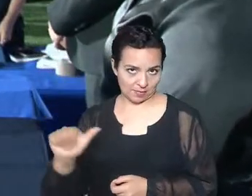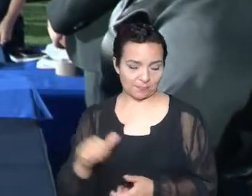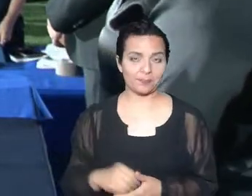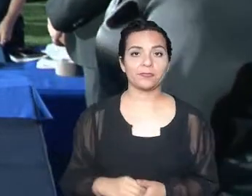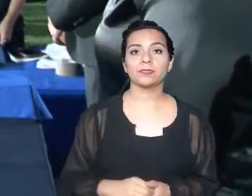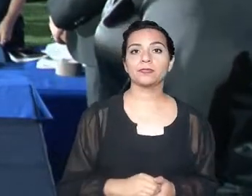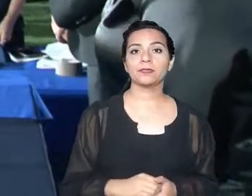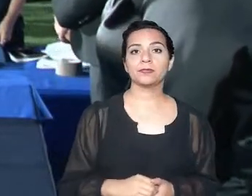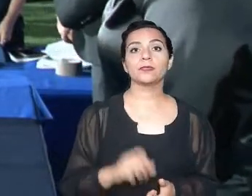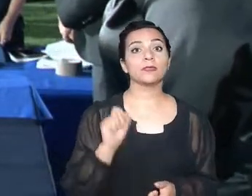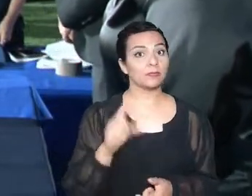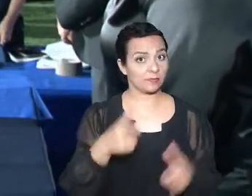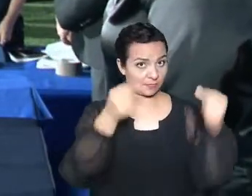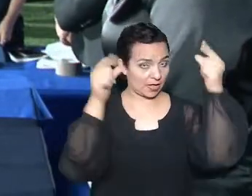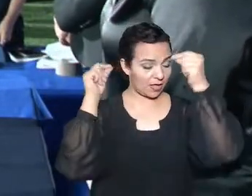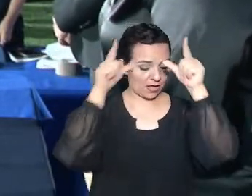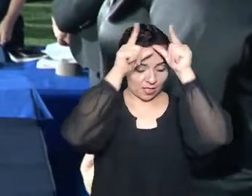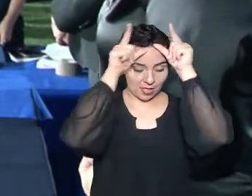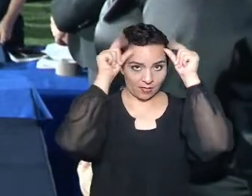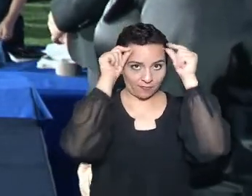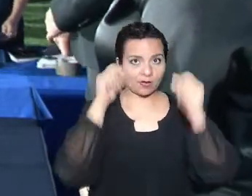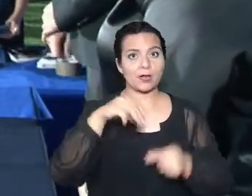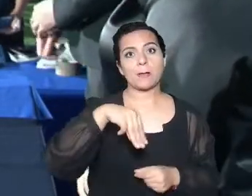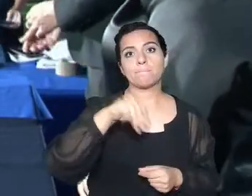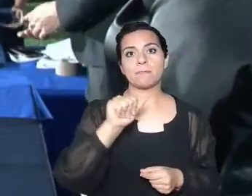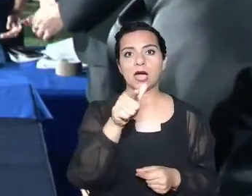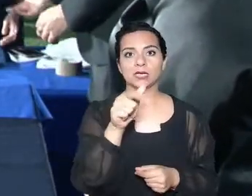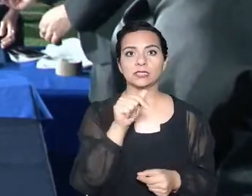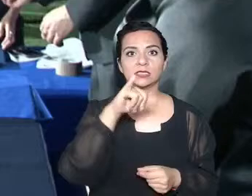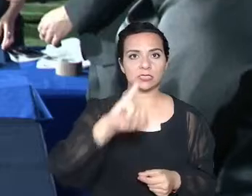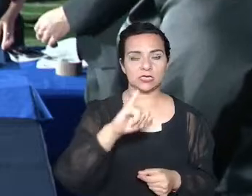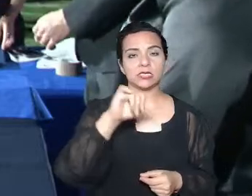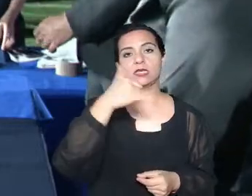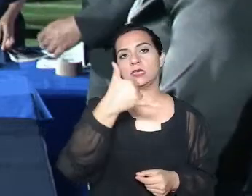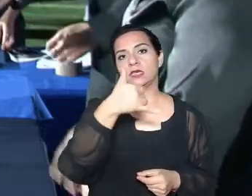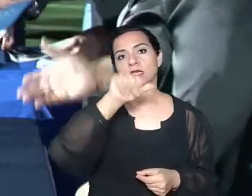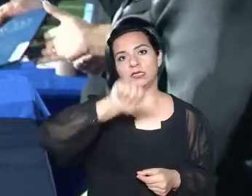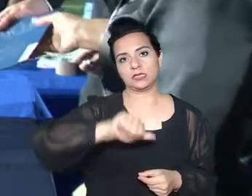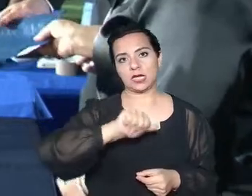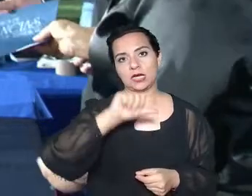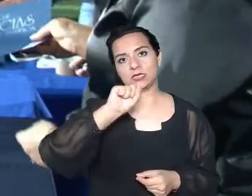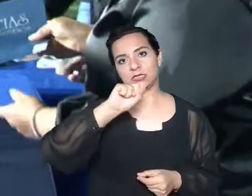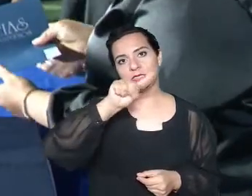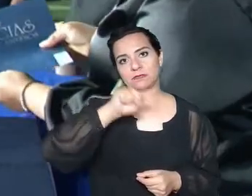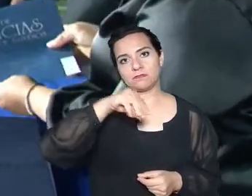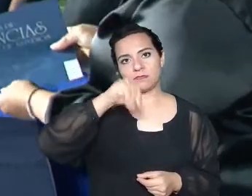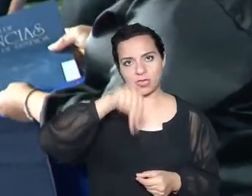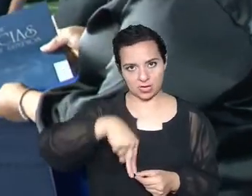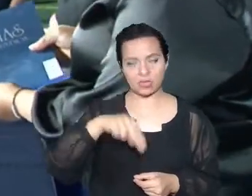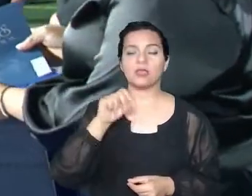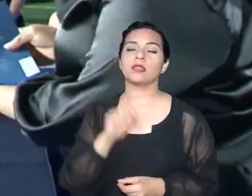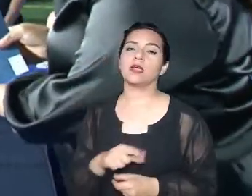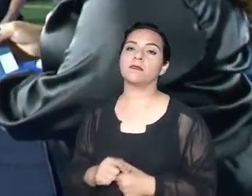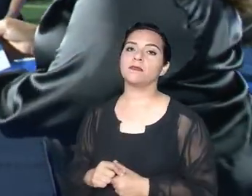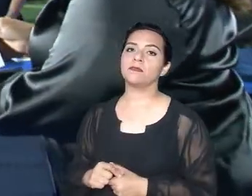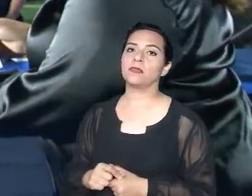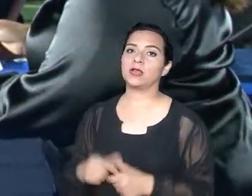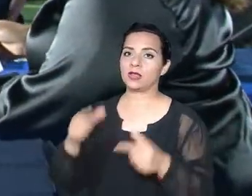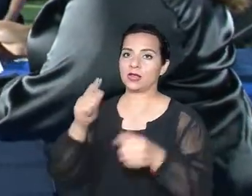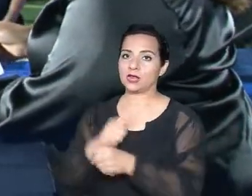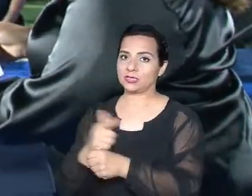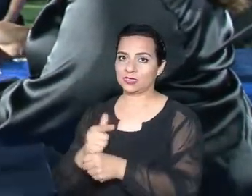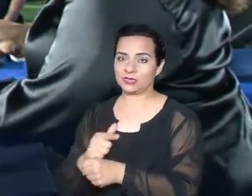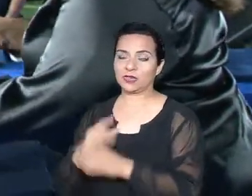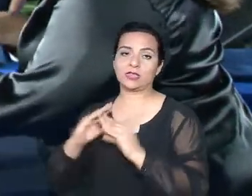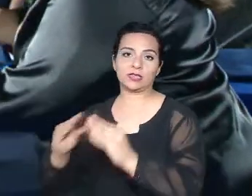Se gradúa de enfermería Maxi Yasmín Paz Bujanda. Recibe recibe su reconocimiento de la licenciatura en enseñanza del